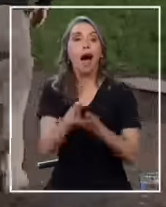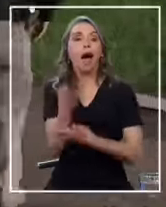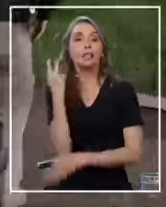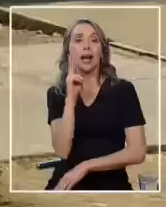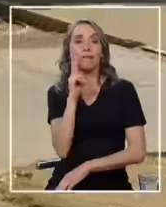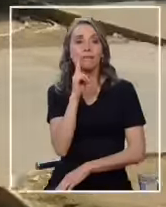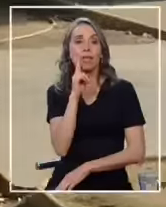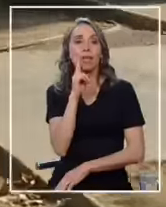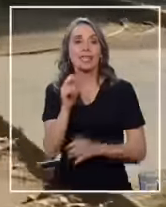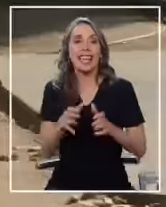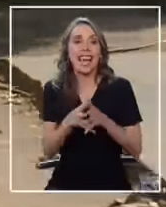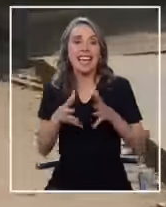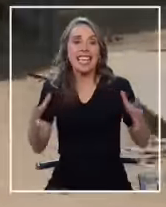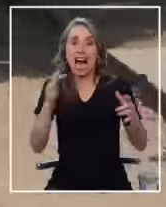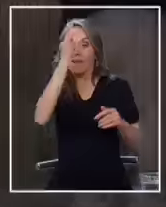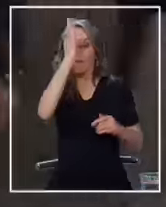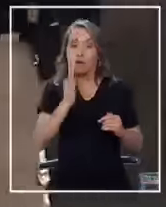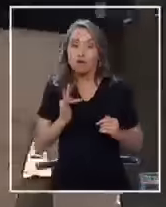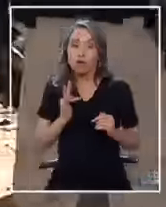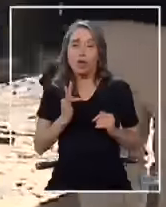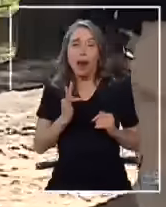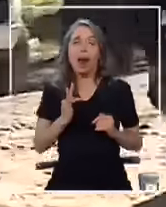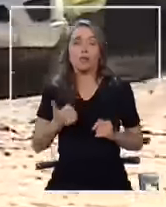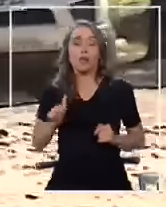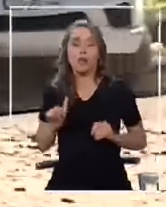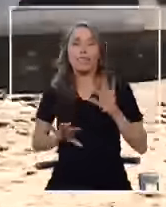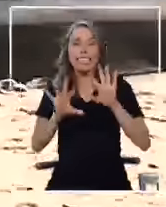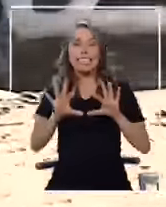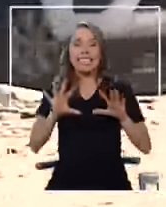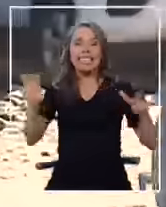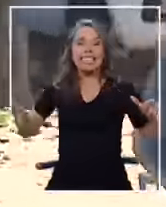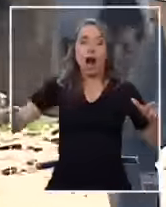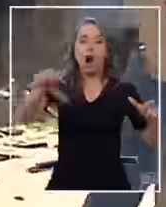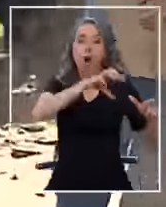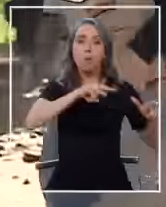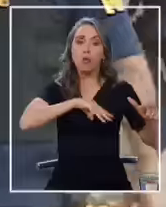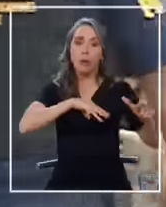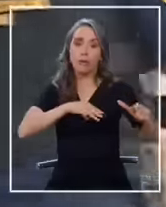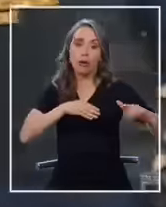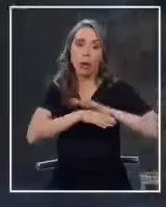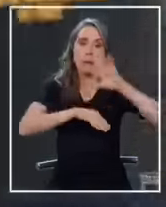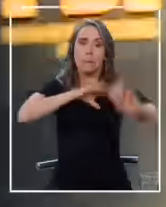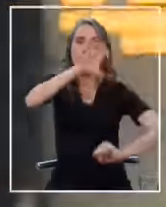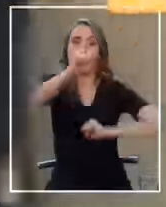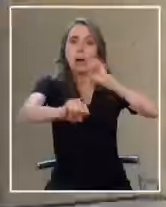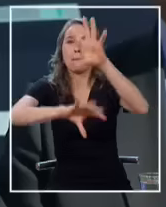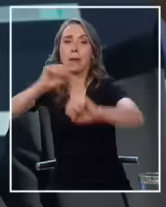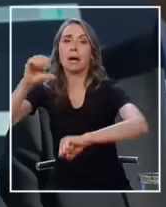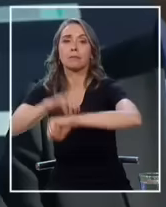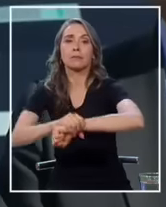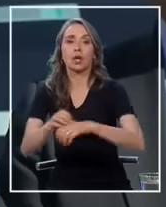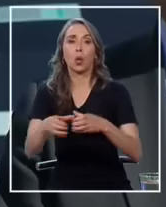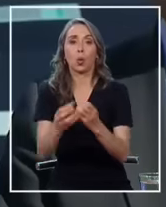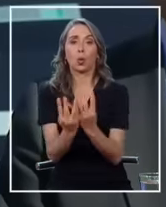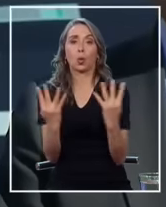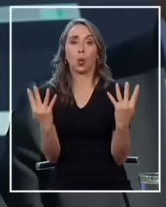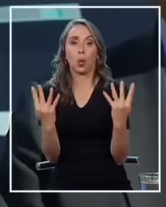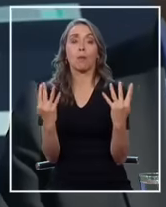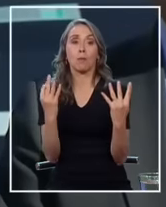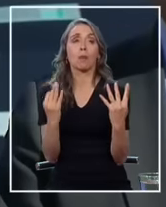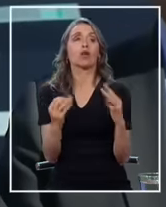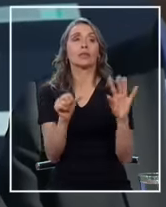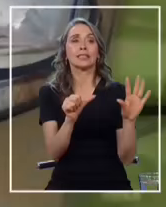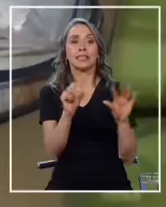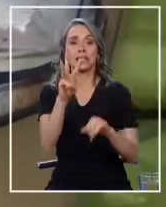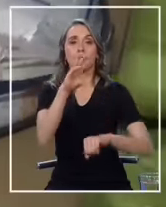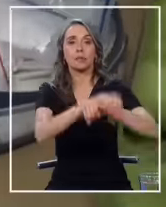viernes, cuando un mega operativo en 15 comunas desarticuló parte importante de esta agrupación criminal. Se logró la detención de